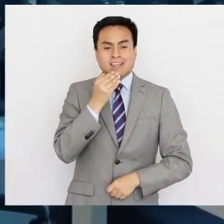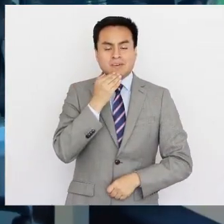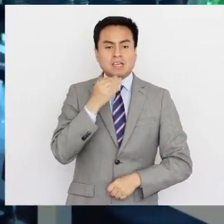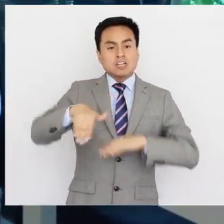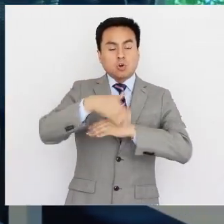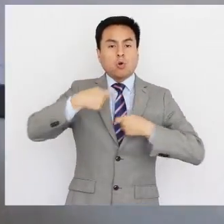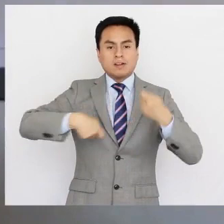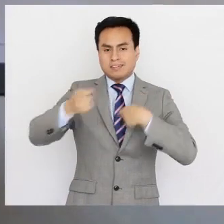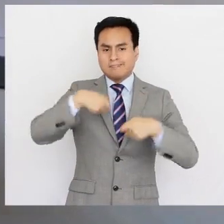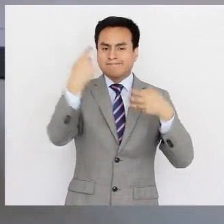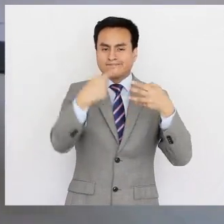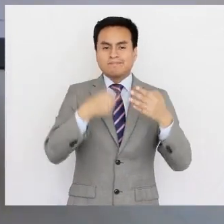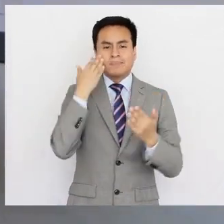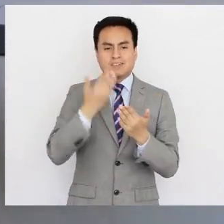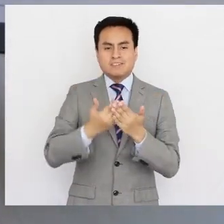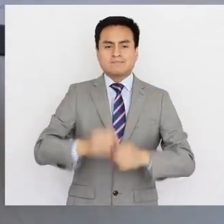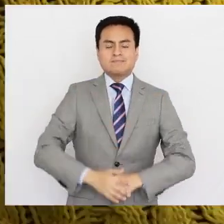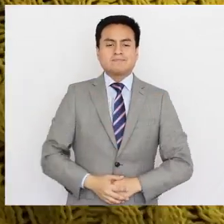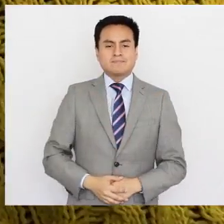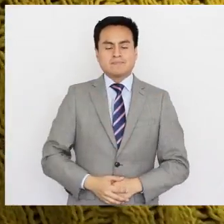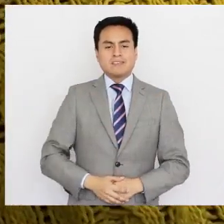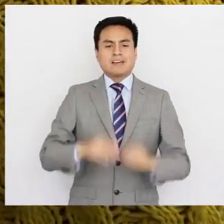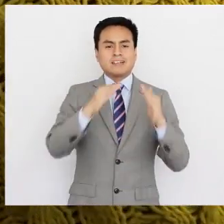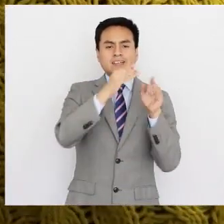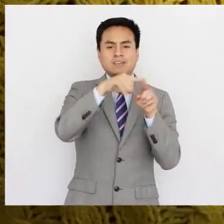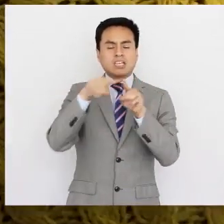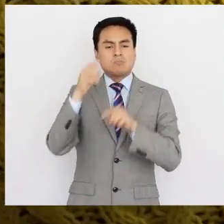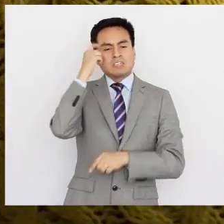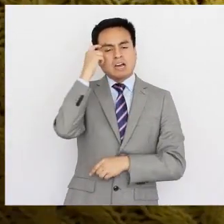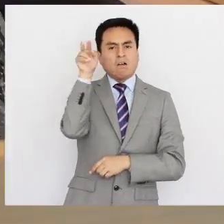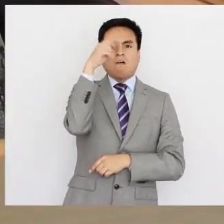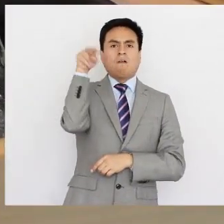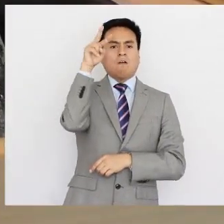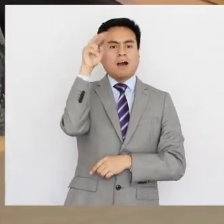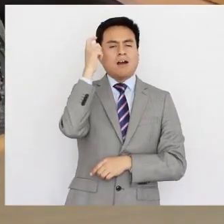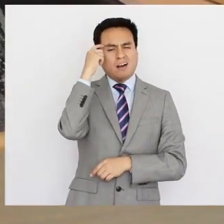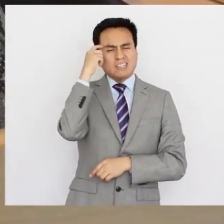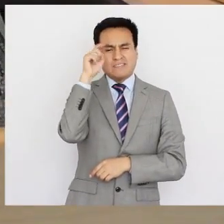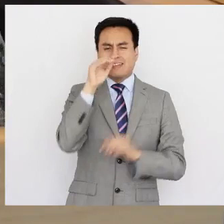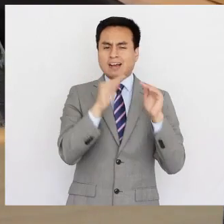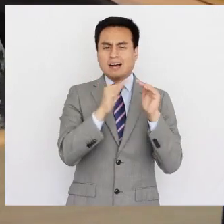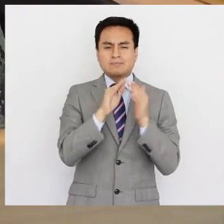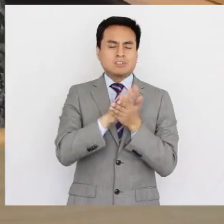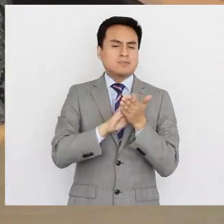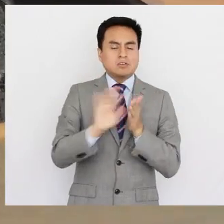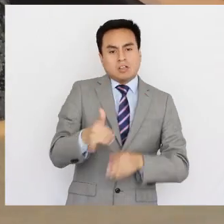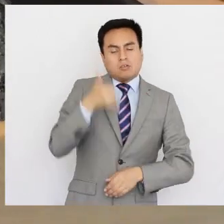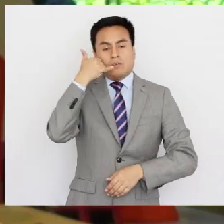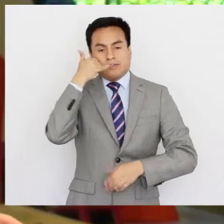del día, aquí puedes acceder a una sala de reuniones, internet por fibra óptica y tener una dirección comercial, entre otros